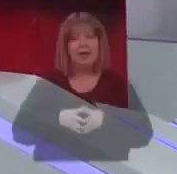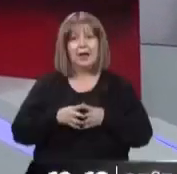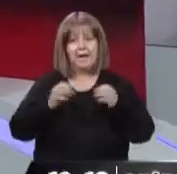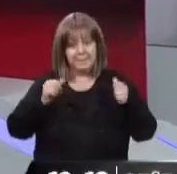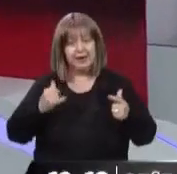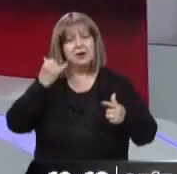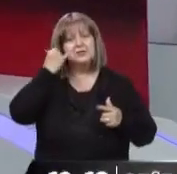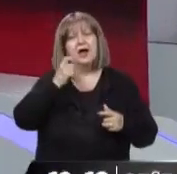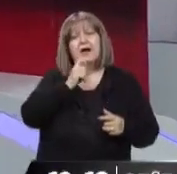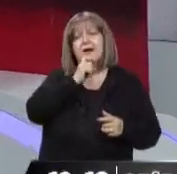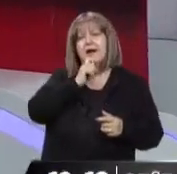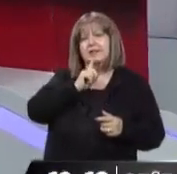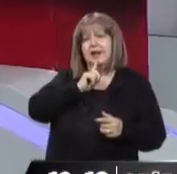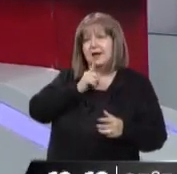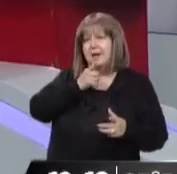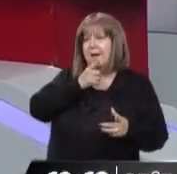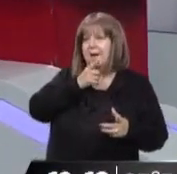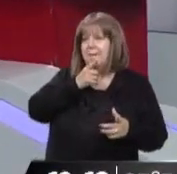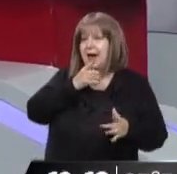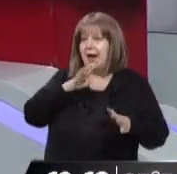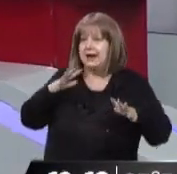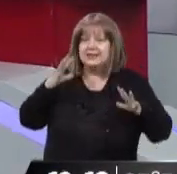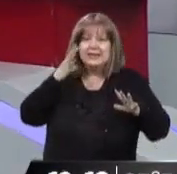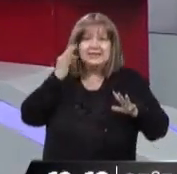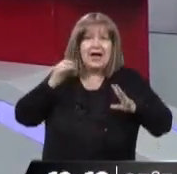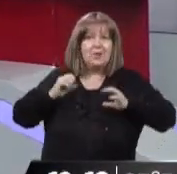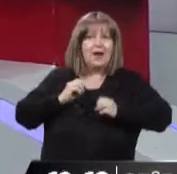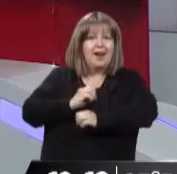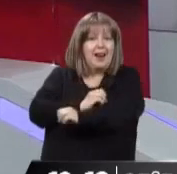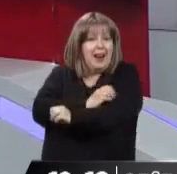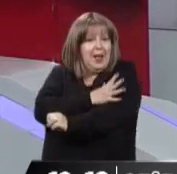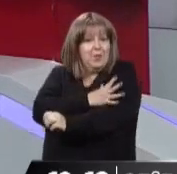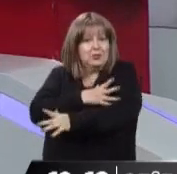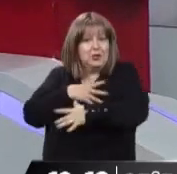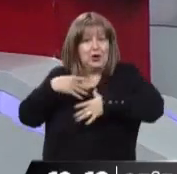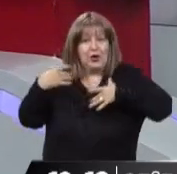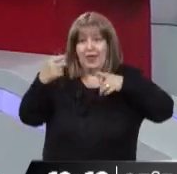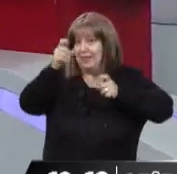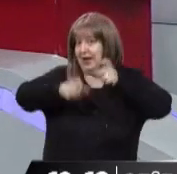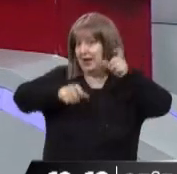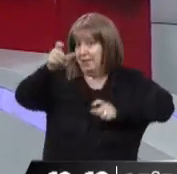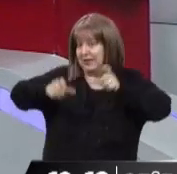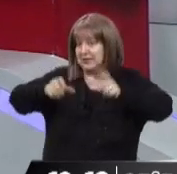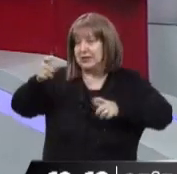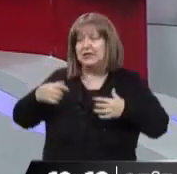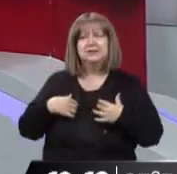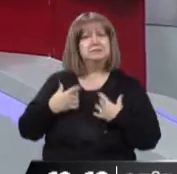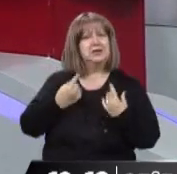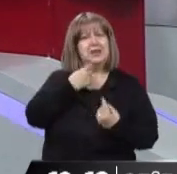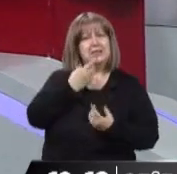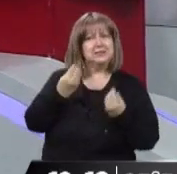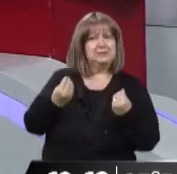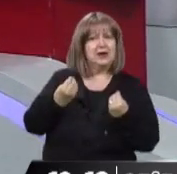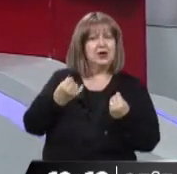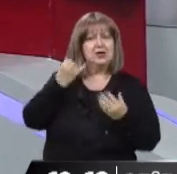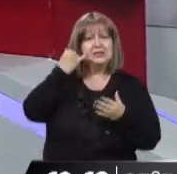Bueno, Qatar ha despertado como distintas fiebres, ¿no? Sí. O emociones o impulsos, donde vos decís, pero ¿existirá